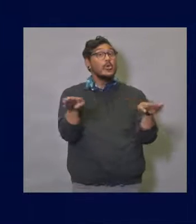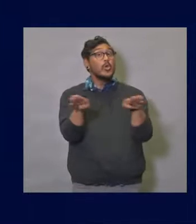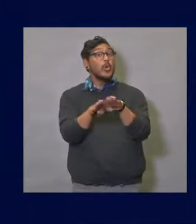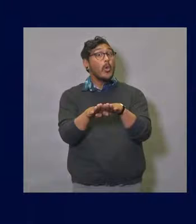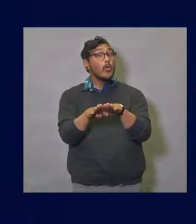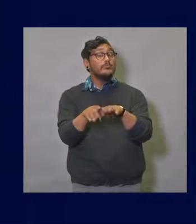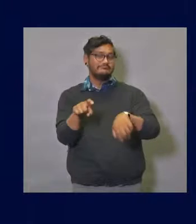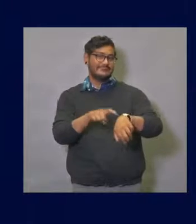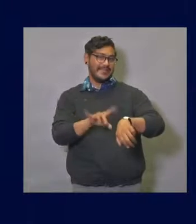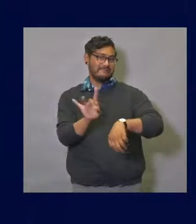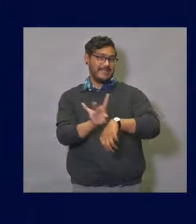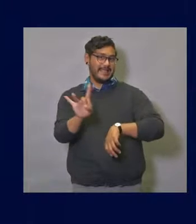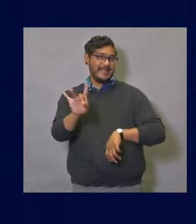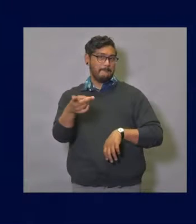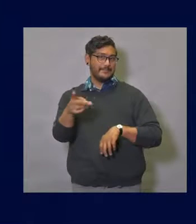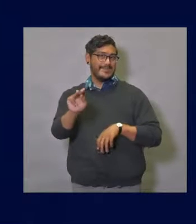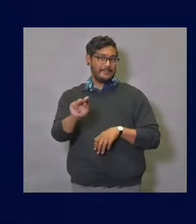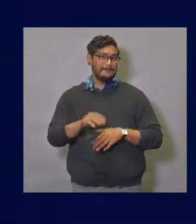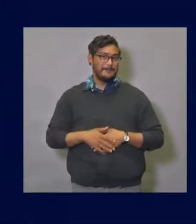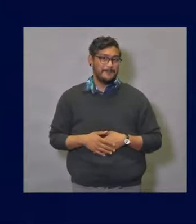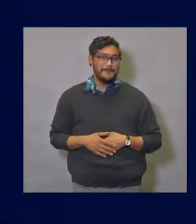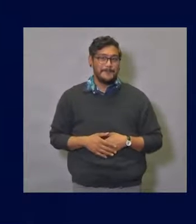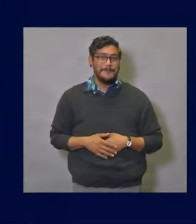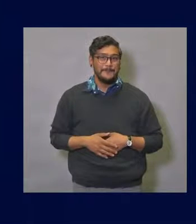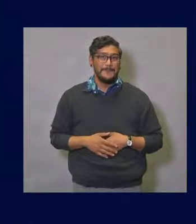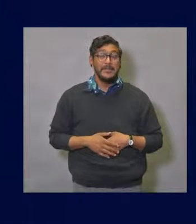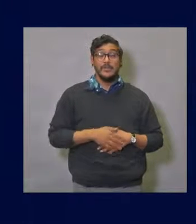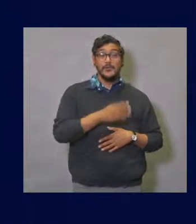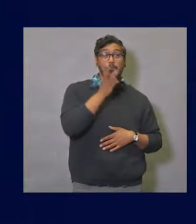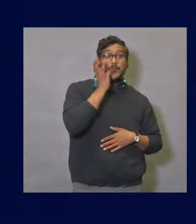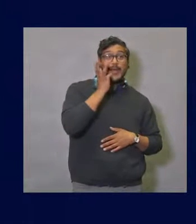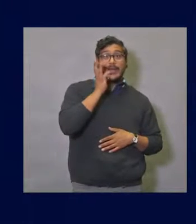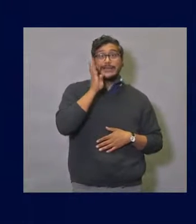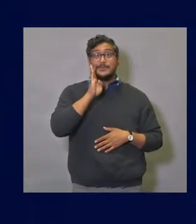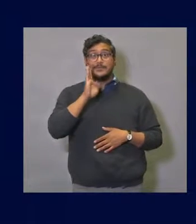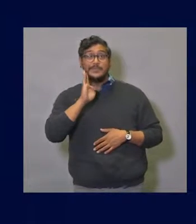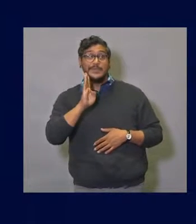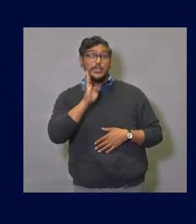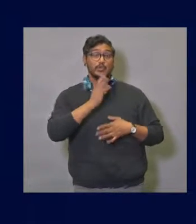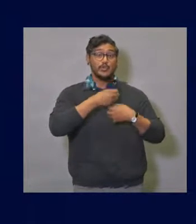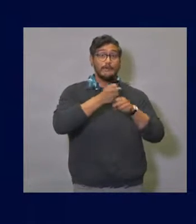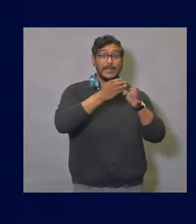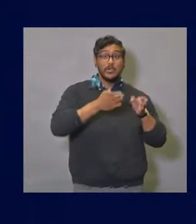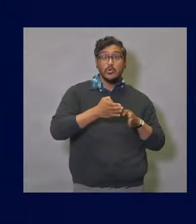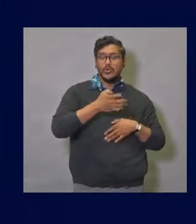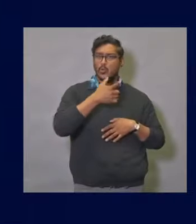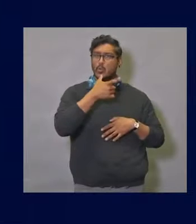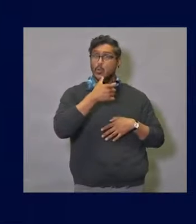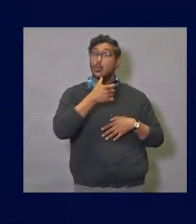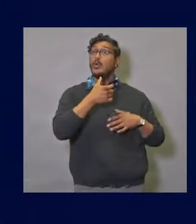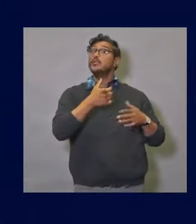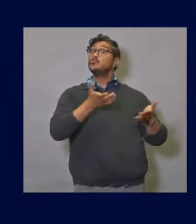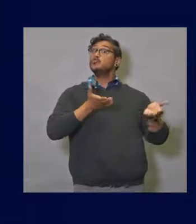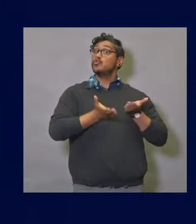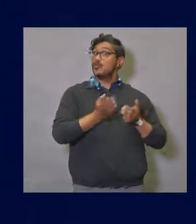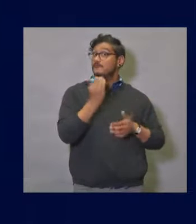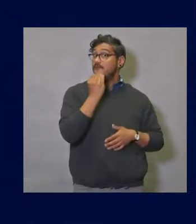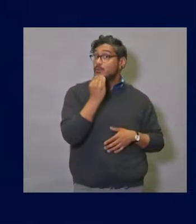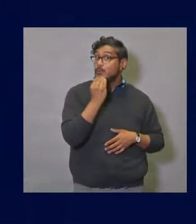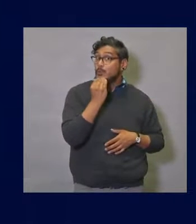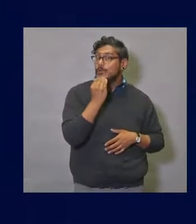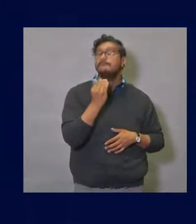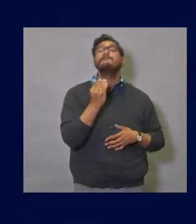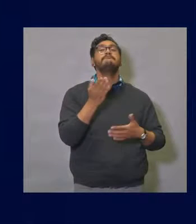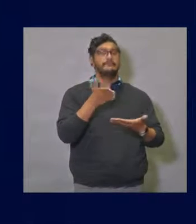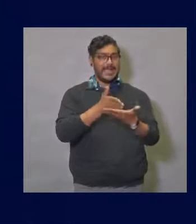p.m. Las cervecerías, bodegas de vino y destilerías que sí ofrecen servicios de alimentos pueden abrir en